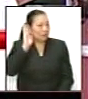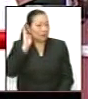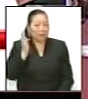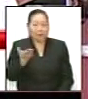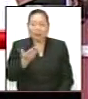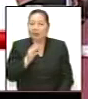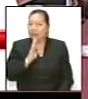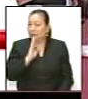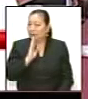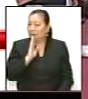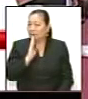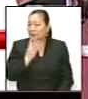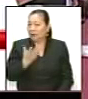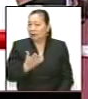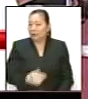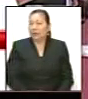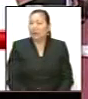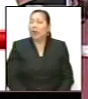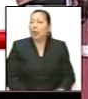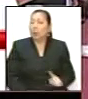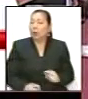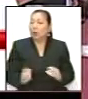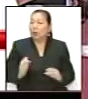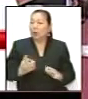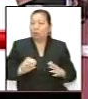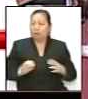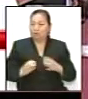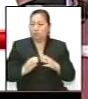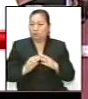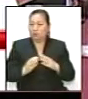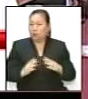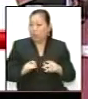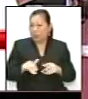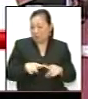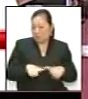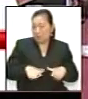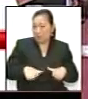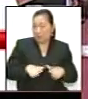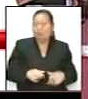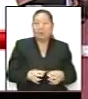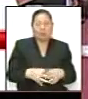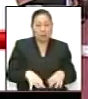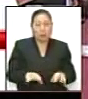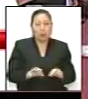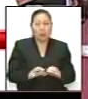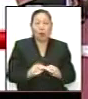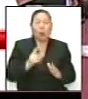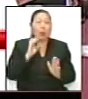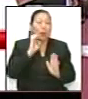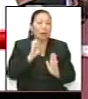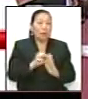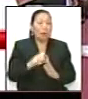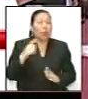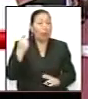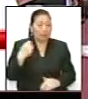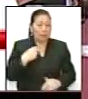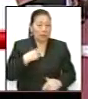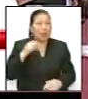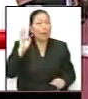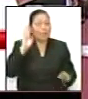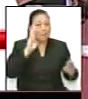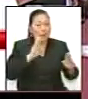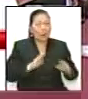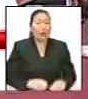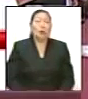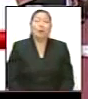solamente hablar de algunas quebradas de la misma ciudad, de la ciudad importante como es Trujillo, me preocupa. Me